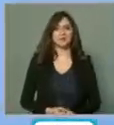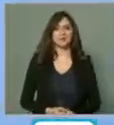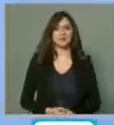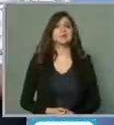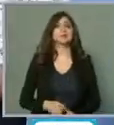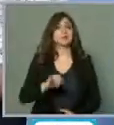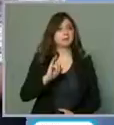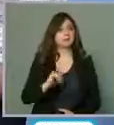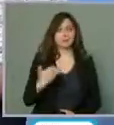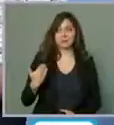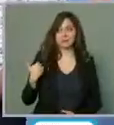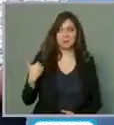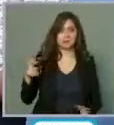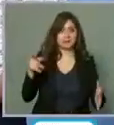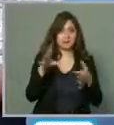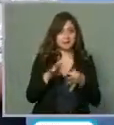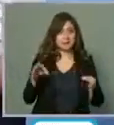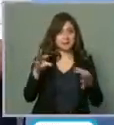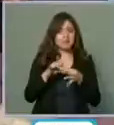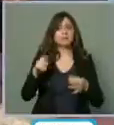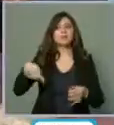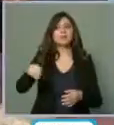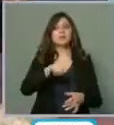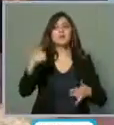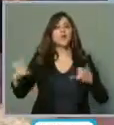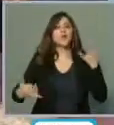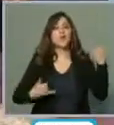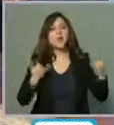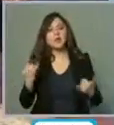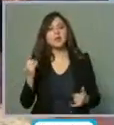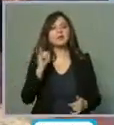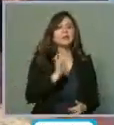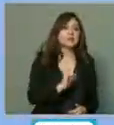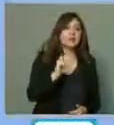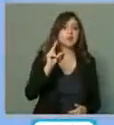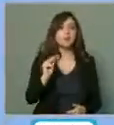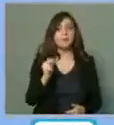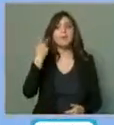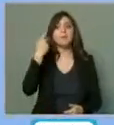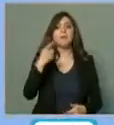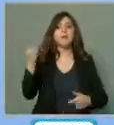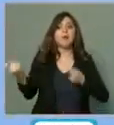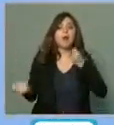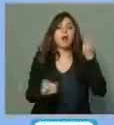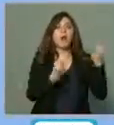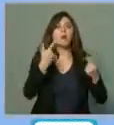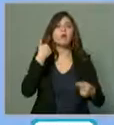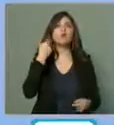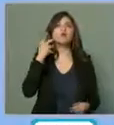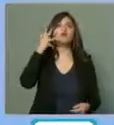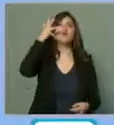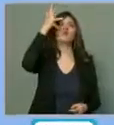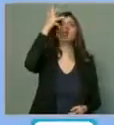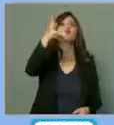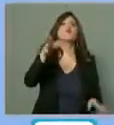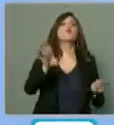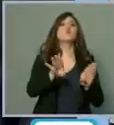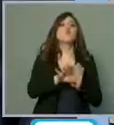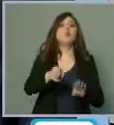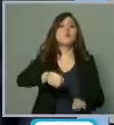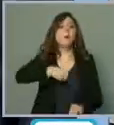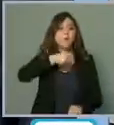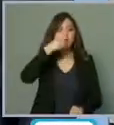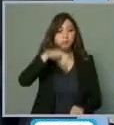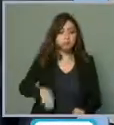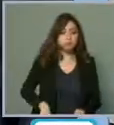entrar, exacto. Ahorita Somos estamos unos niños jóvenes, ahorita, niños, niños. pero hay algunos que estamos pensando, sí, cómo vamos a vivir nuestra vejez, tenemos algún tipo